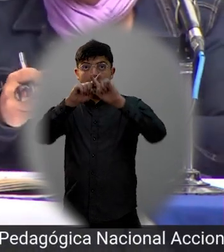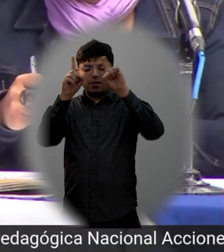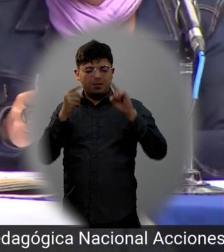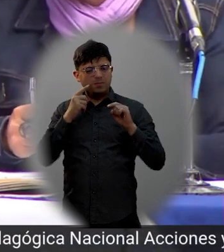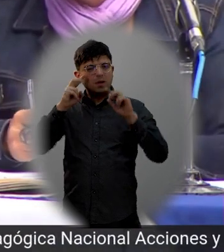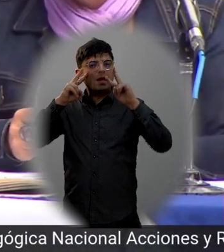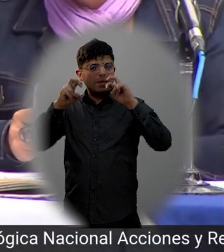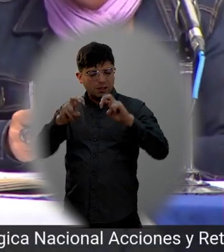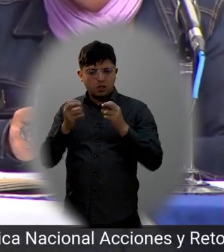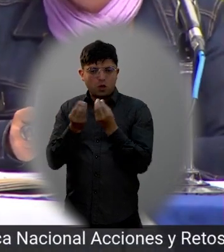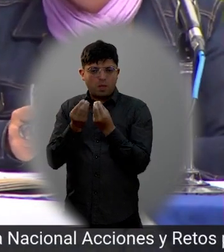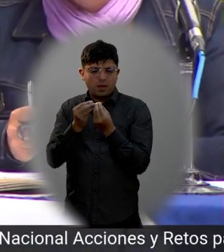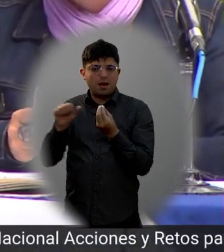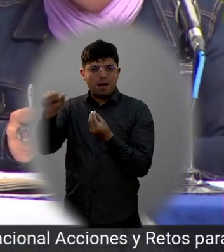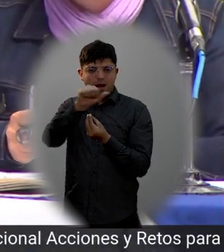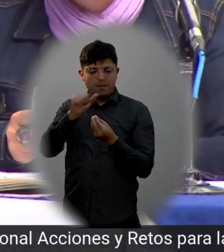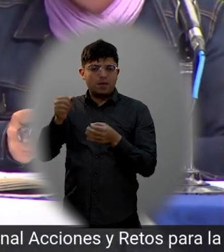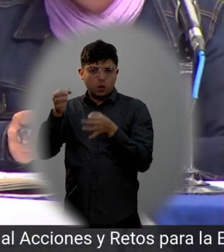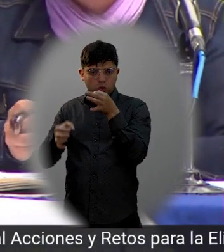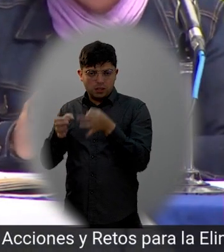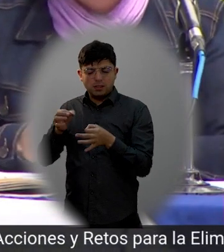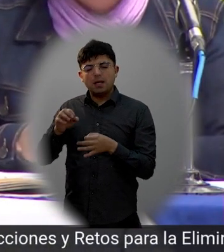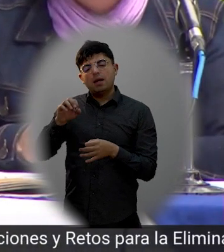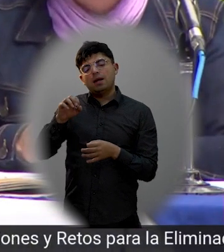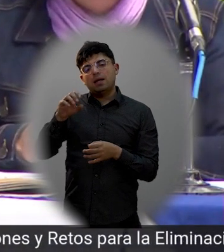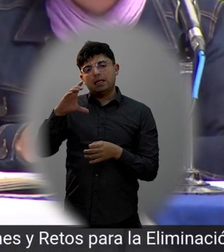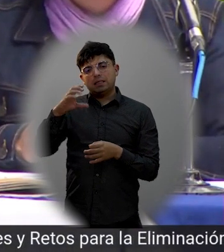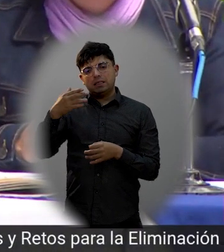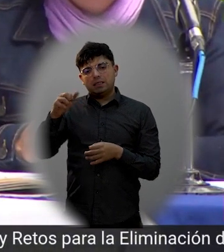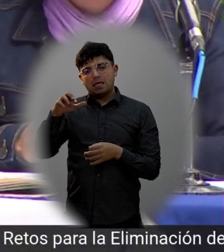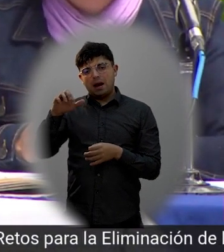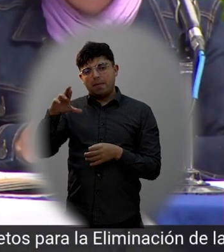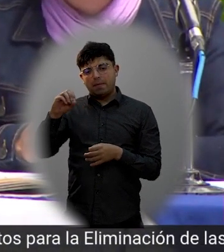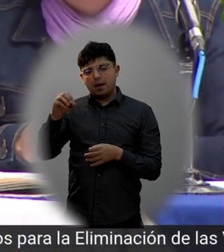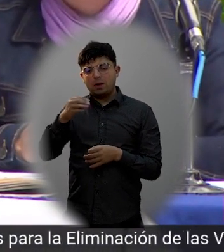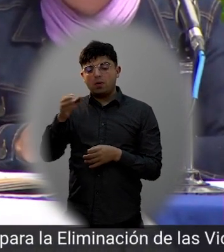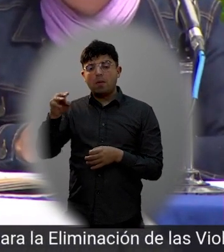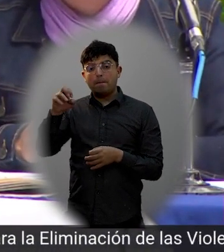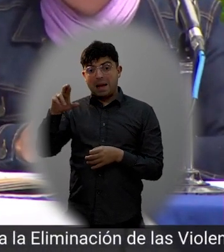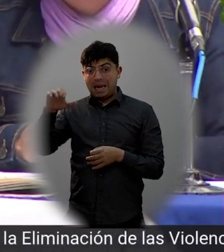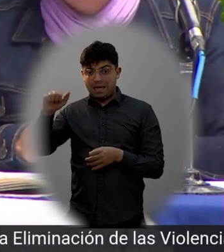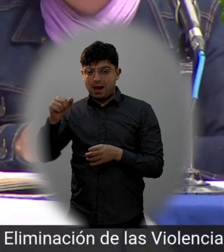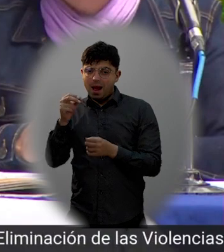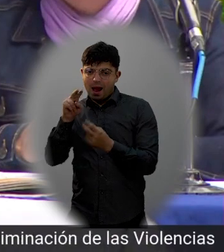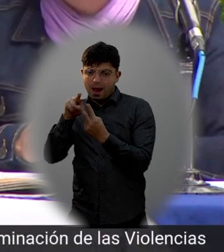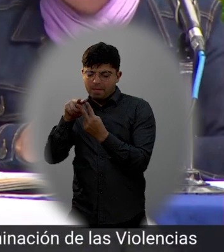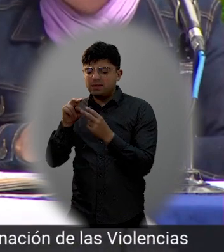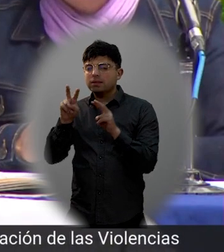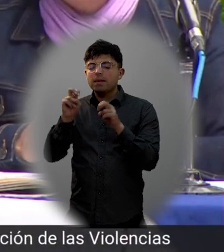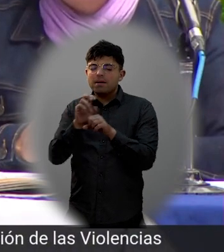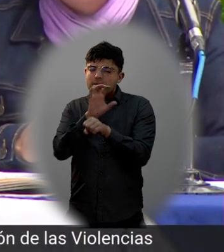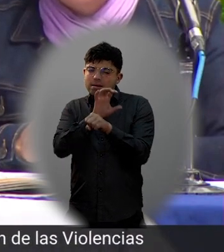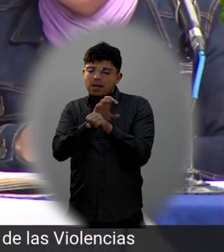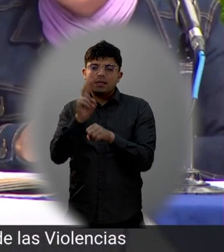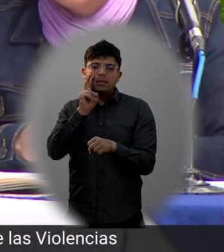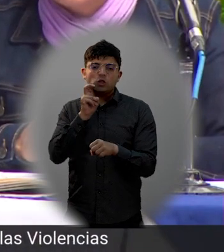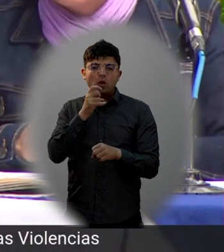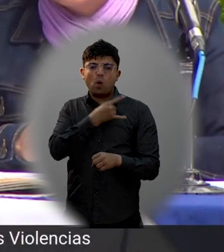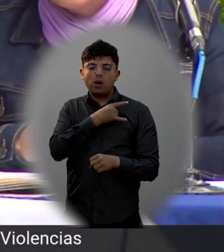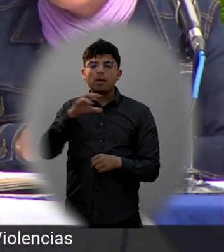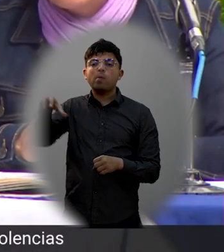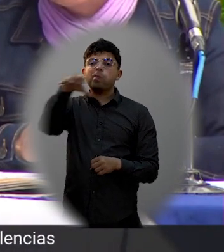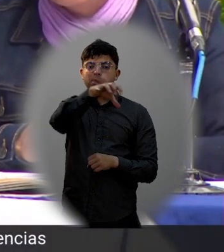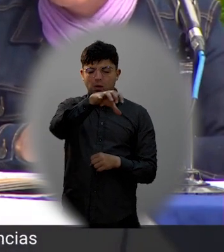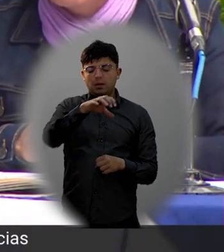hicieron unas de mis compañeras en De Justicia, Nina Chaparro y María Jimena Dávila, y que se llama justamente Acoso Sexual en las